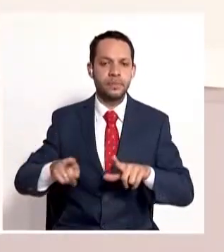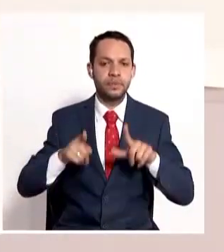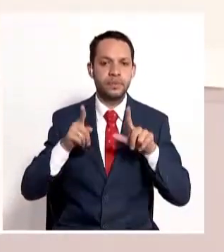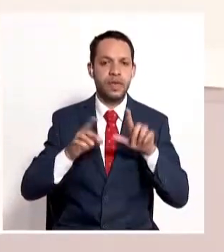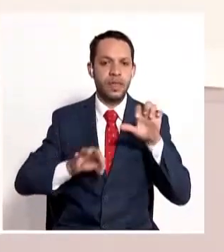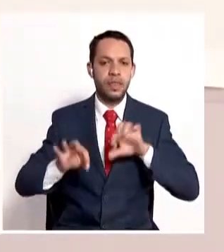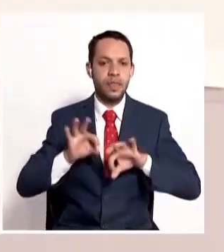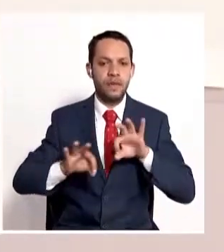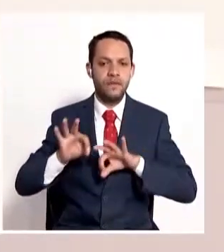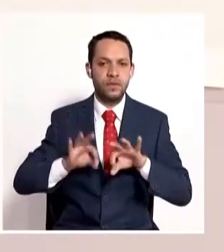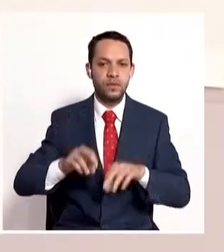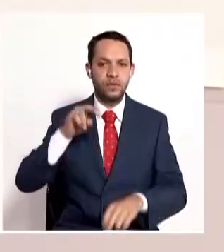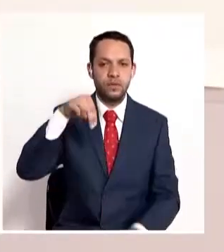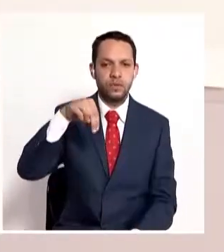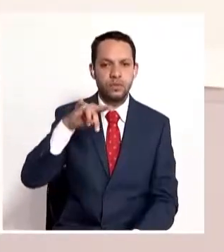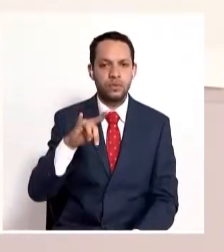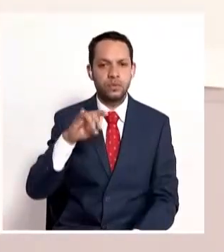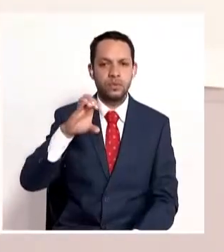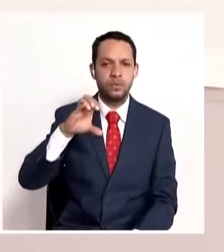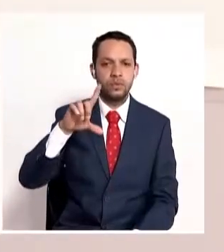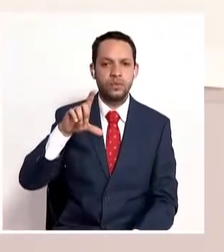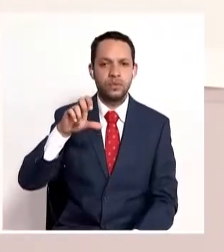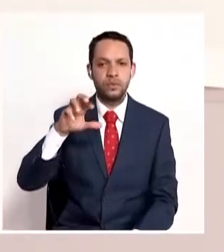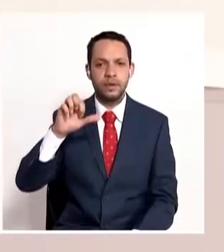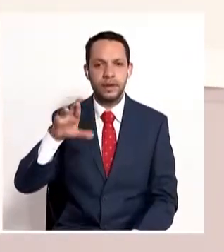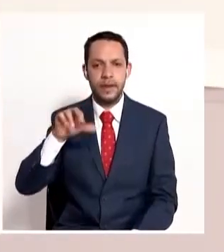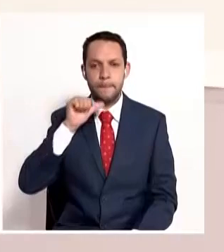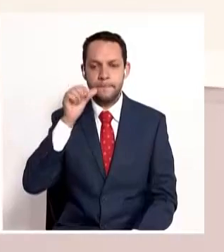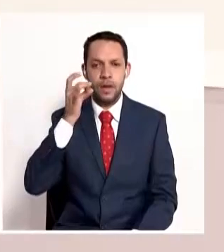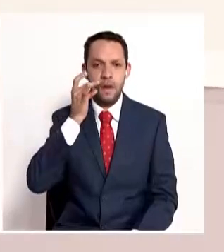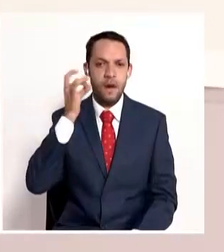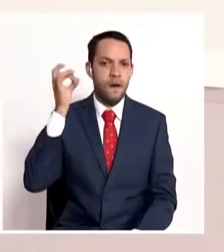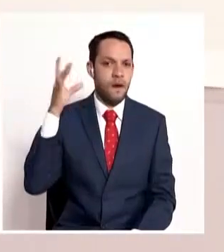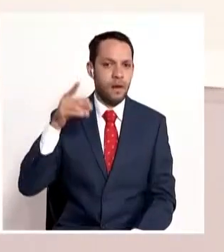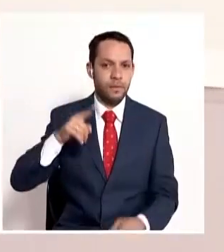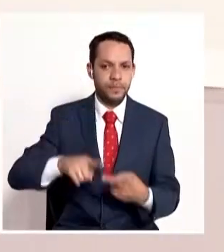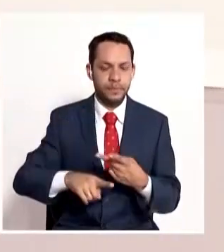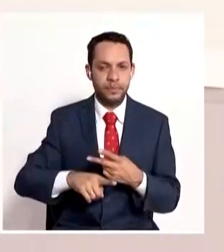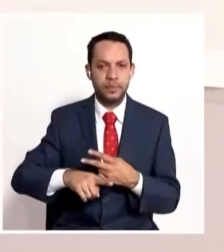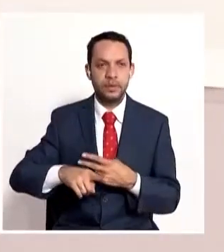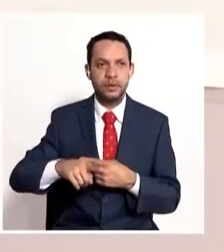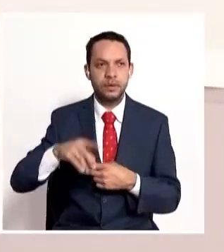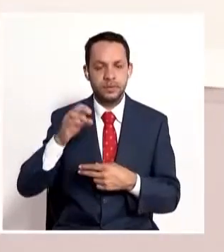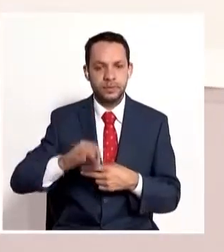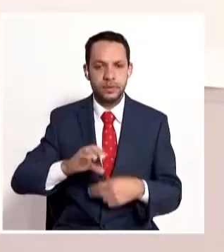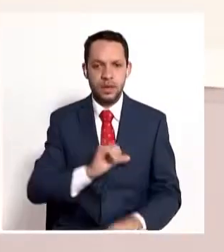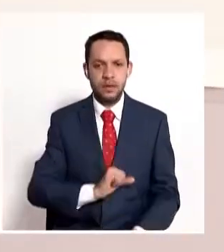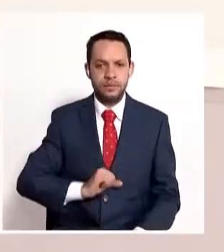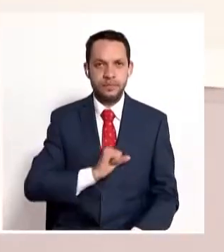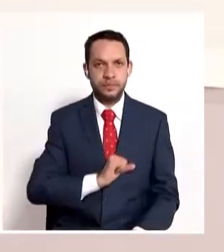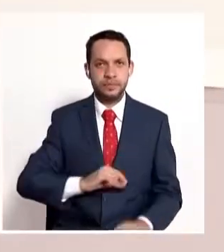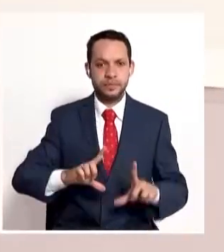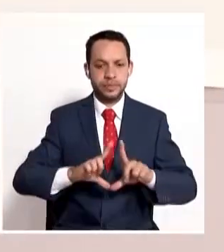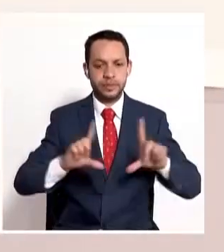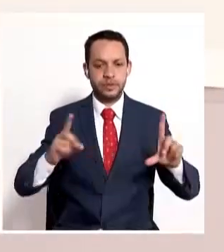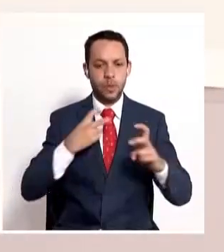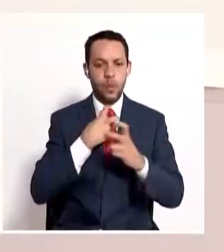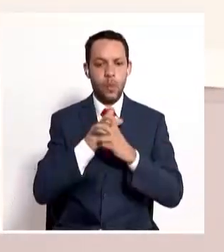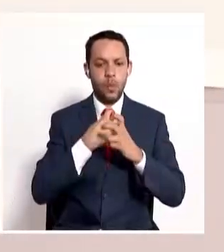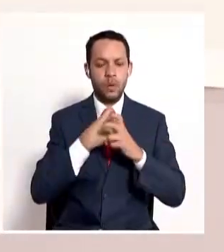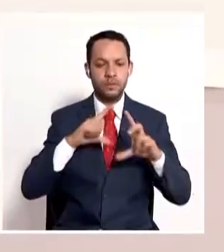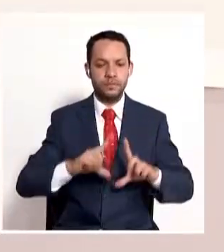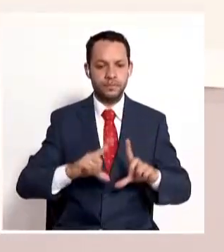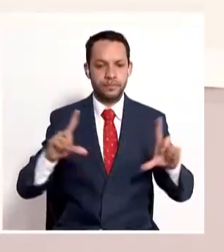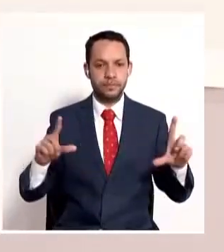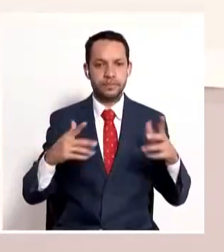eleva el factor reumatoideo elevado y en una radiografía le encontraron que en las manos